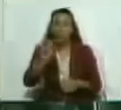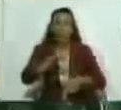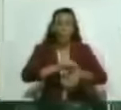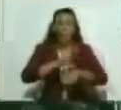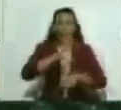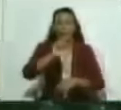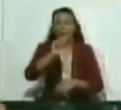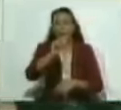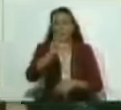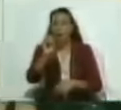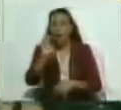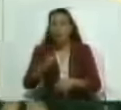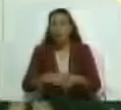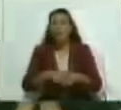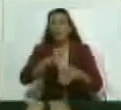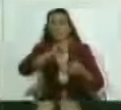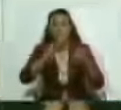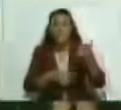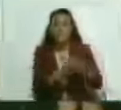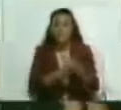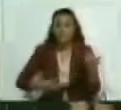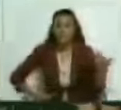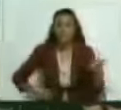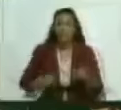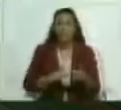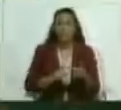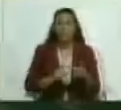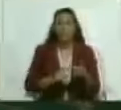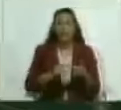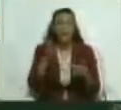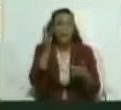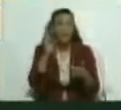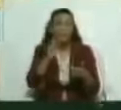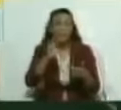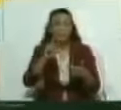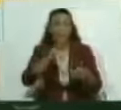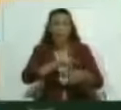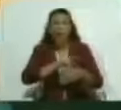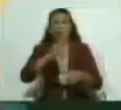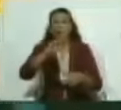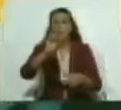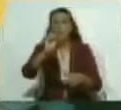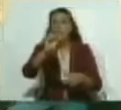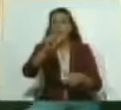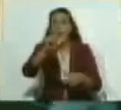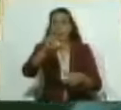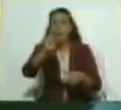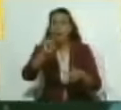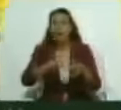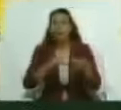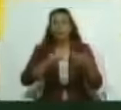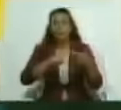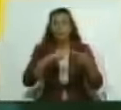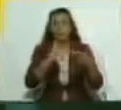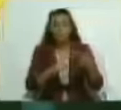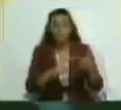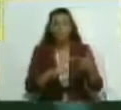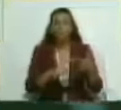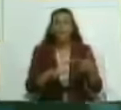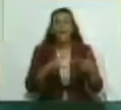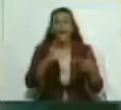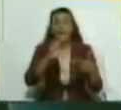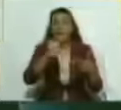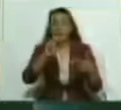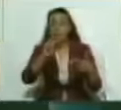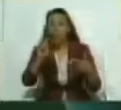Carlos Quintero, vicepresidente, la rectora y doctora Rosalba Gil Pacheco, la